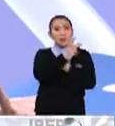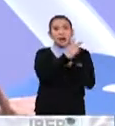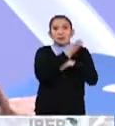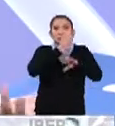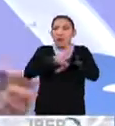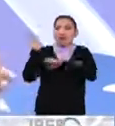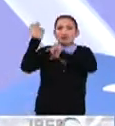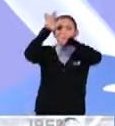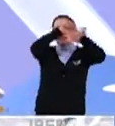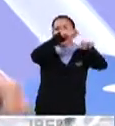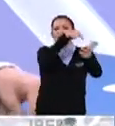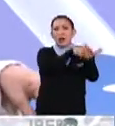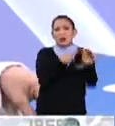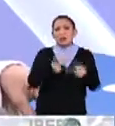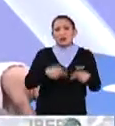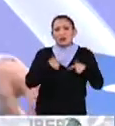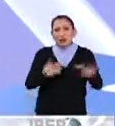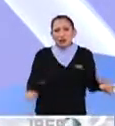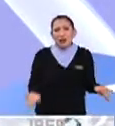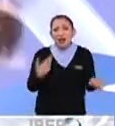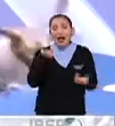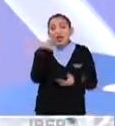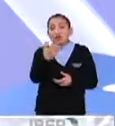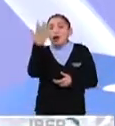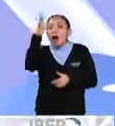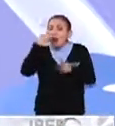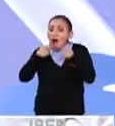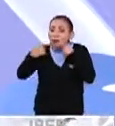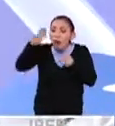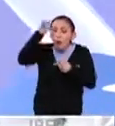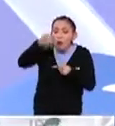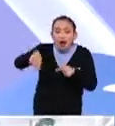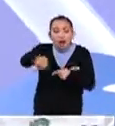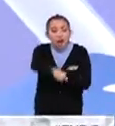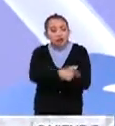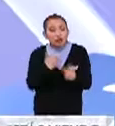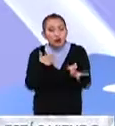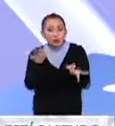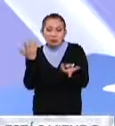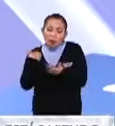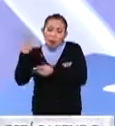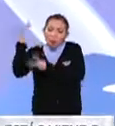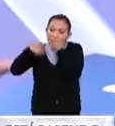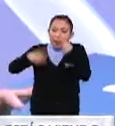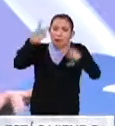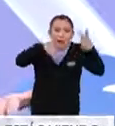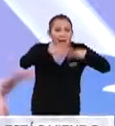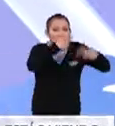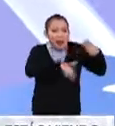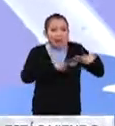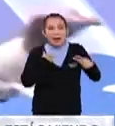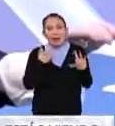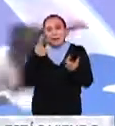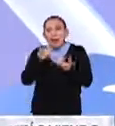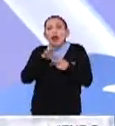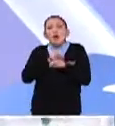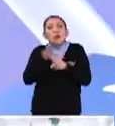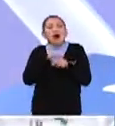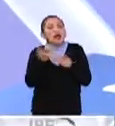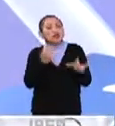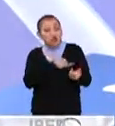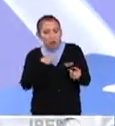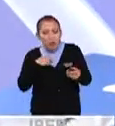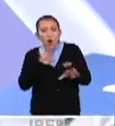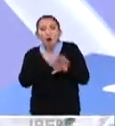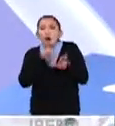mayor recepción. Estos acuerdos justo se hacían para ponerse de acuerdo entre los que pues exportan migrantes y los que los reciben para ver cuál era el